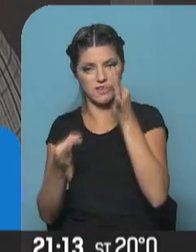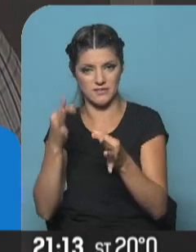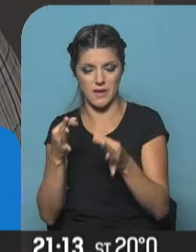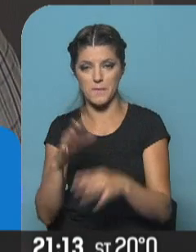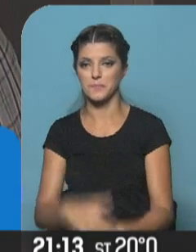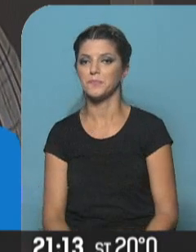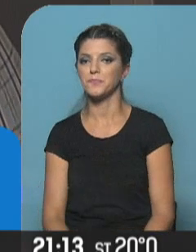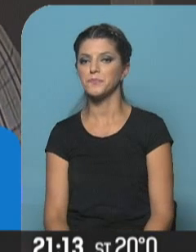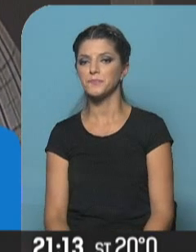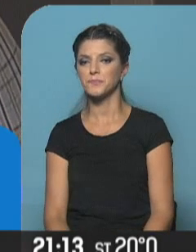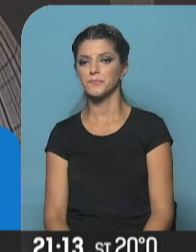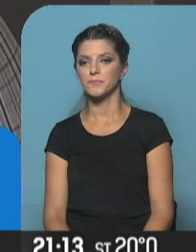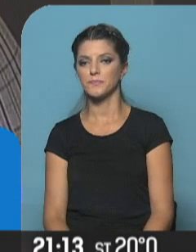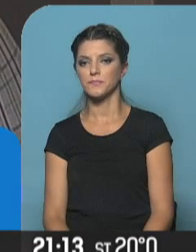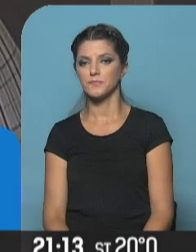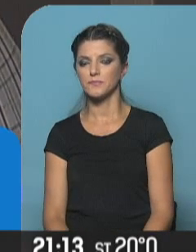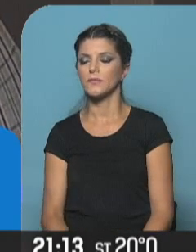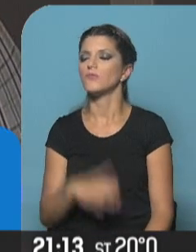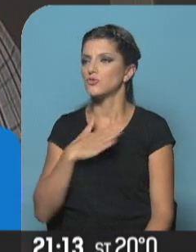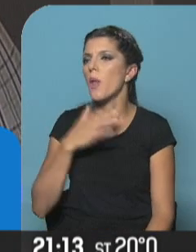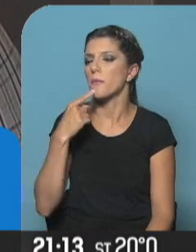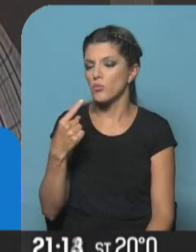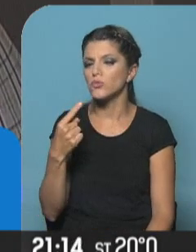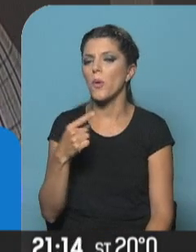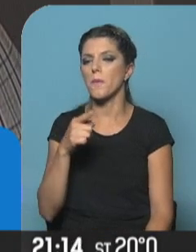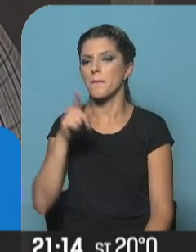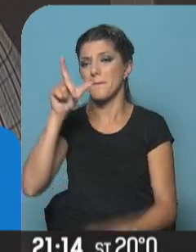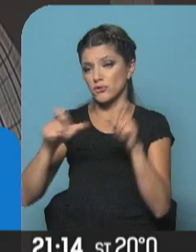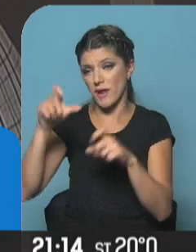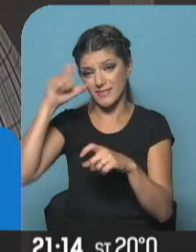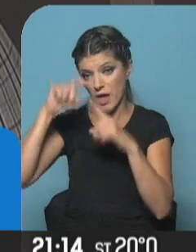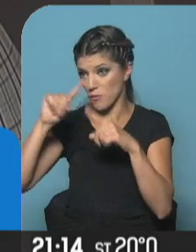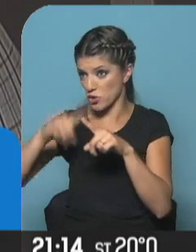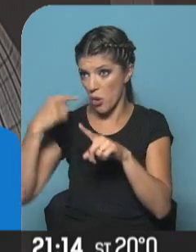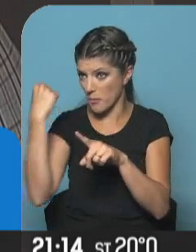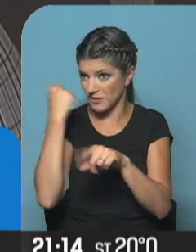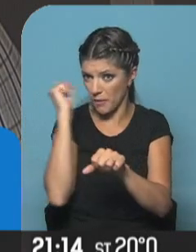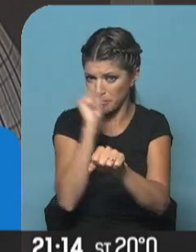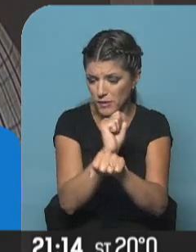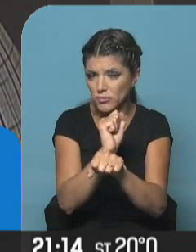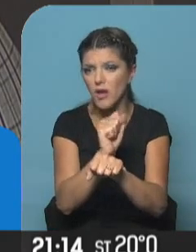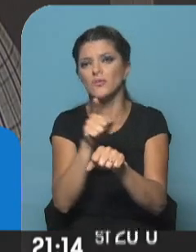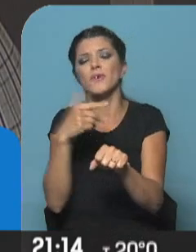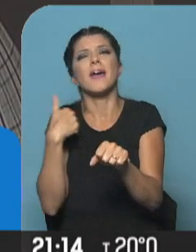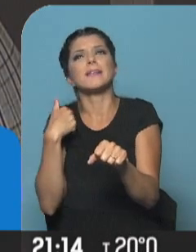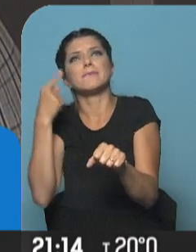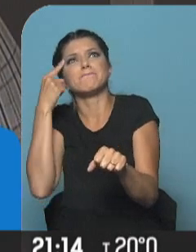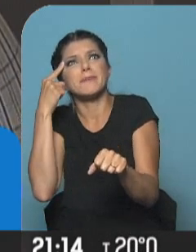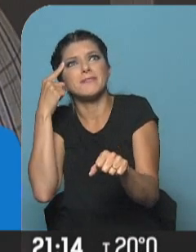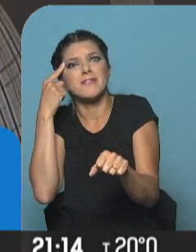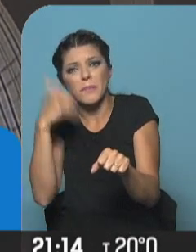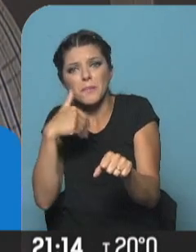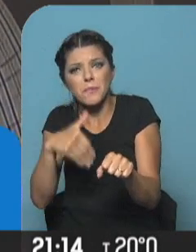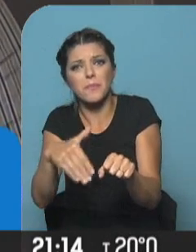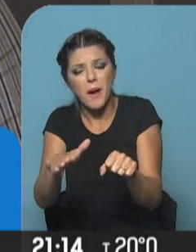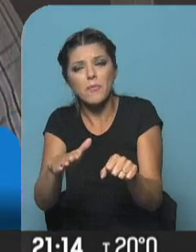llega, diputado, a medida que van quedando presos importantes exfuncionarios, el país se pregunta cuán cerca o cuán lejos estamos